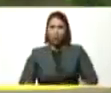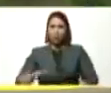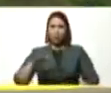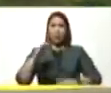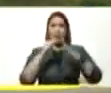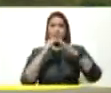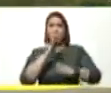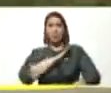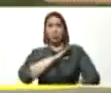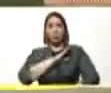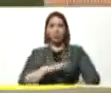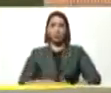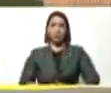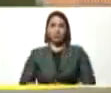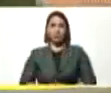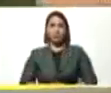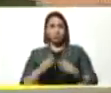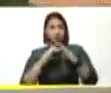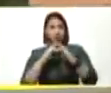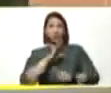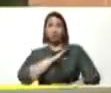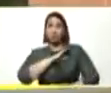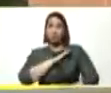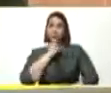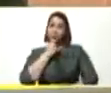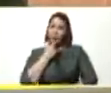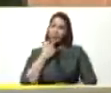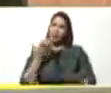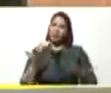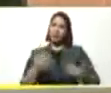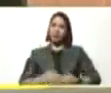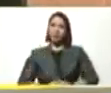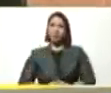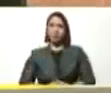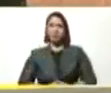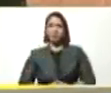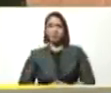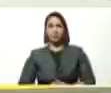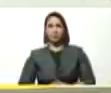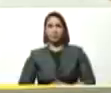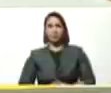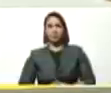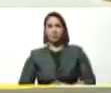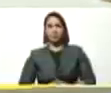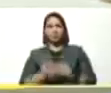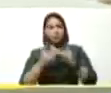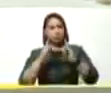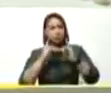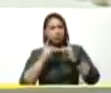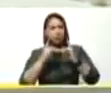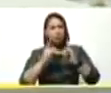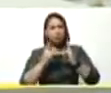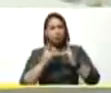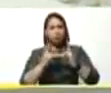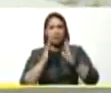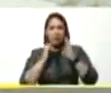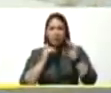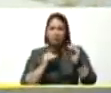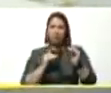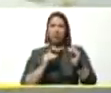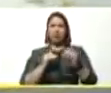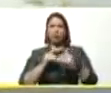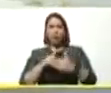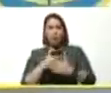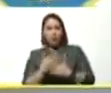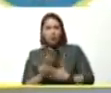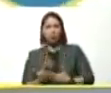propio. Con su casa, chico. Qué cosa tan bonita. Ponerle su cunita ahí. Atenderlo en las